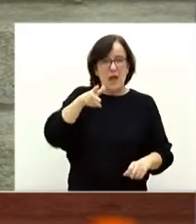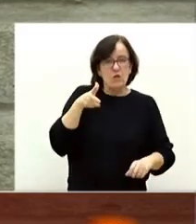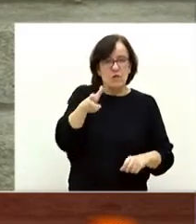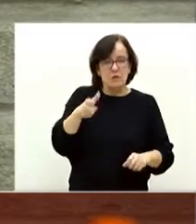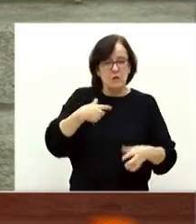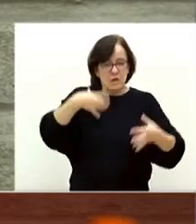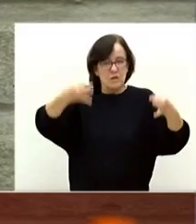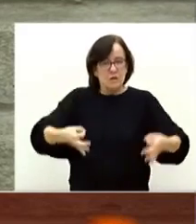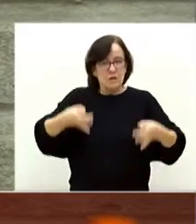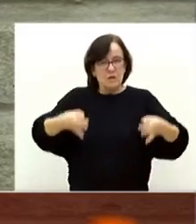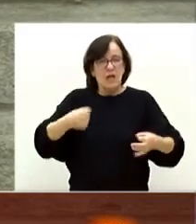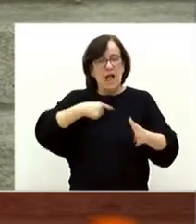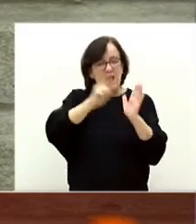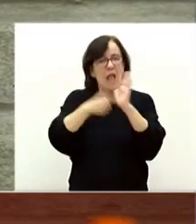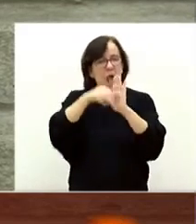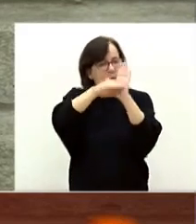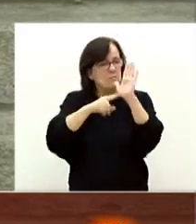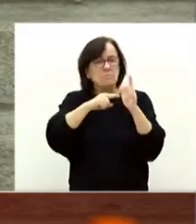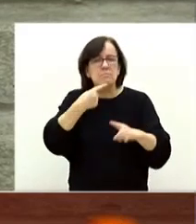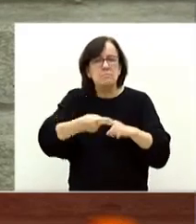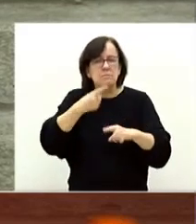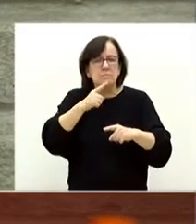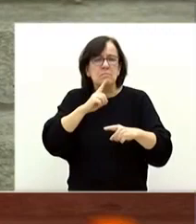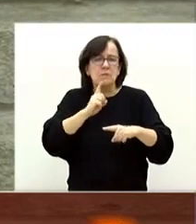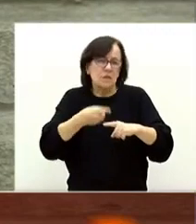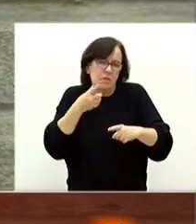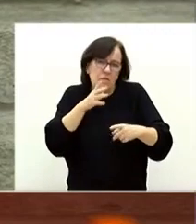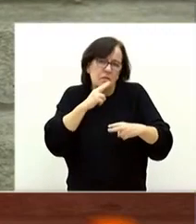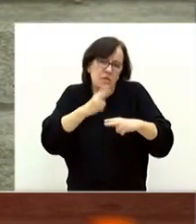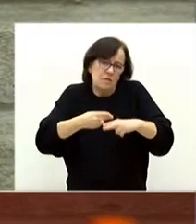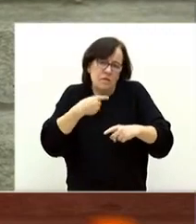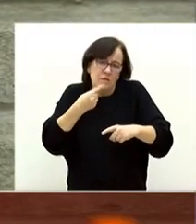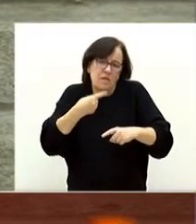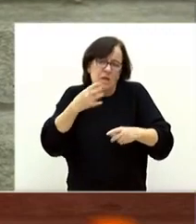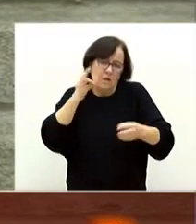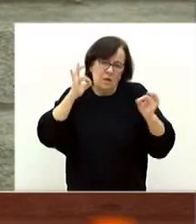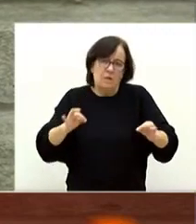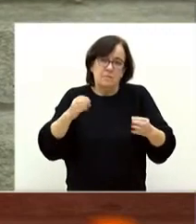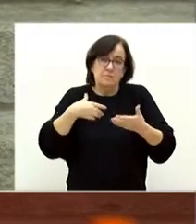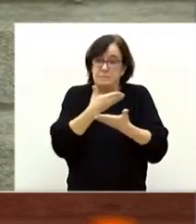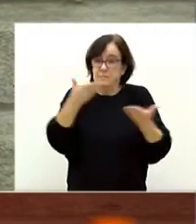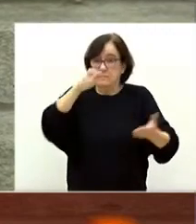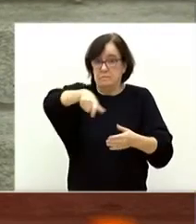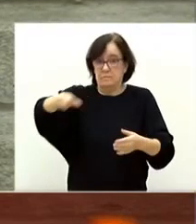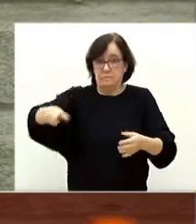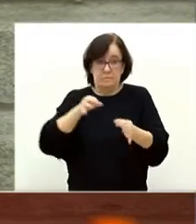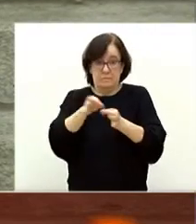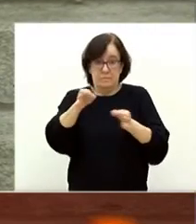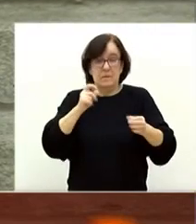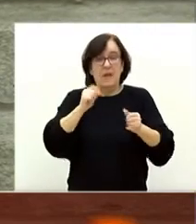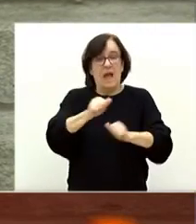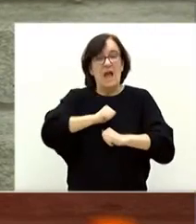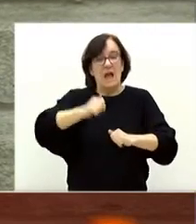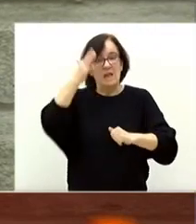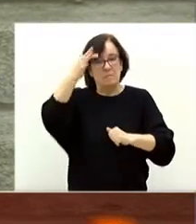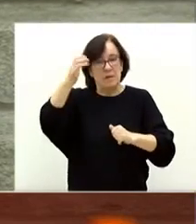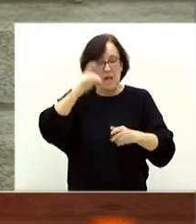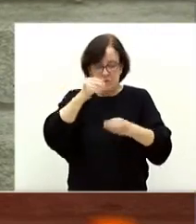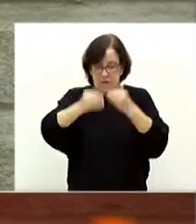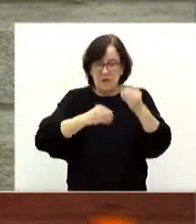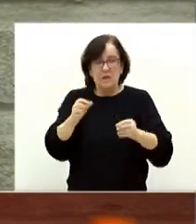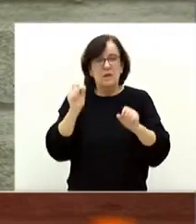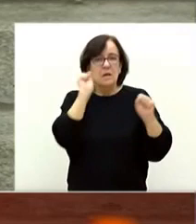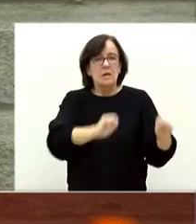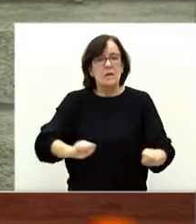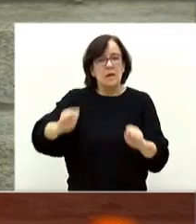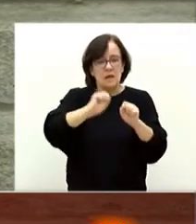asegure el imperio de la ley como expresión de la voluntad popular. La esperanza de proteger a todos los españoles